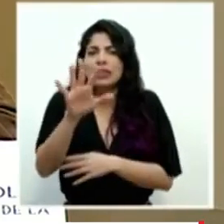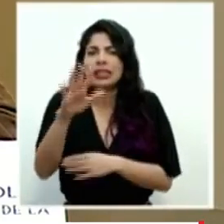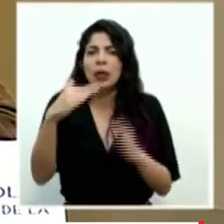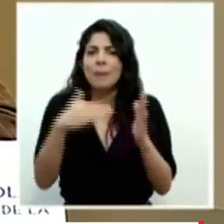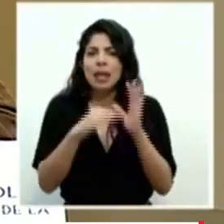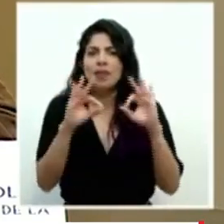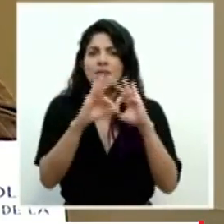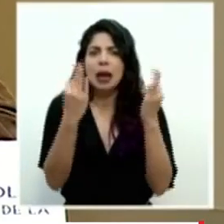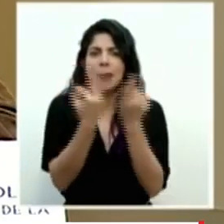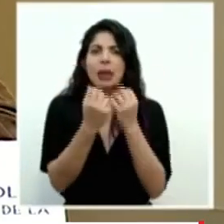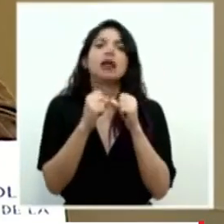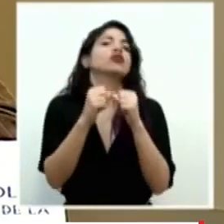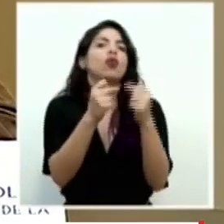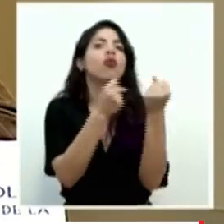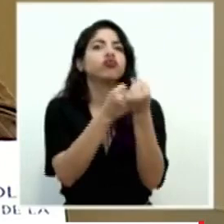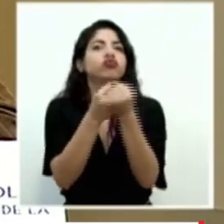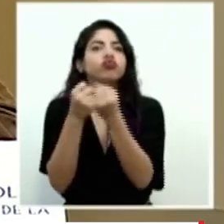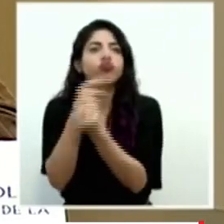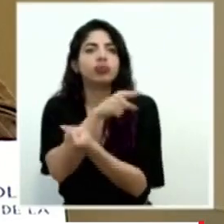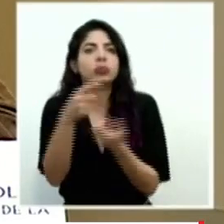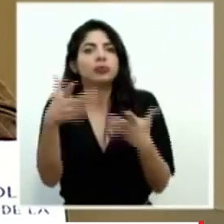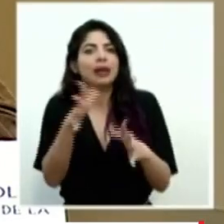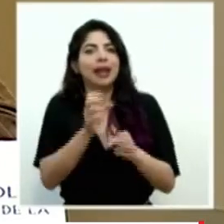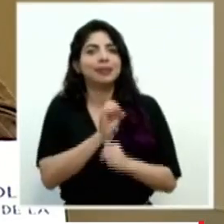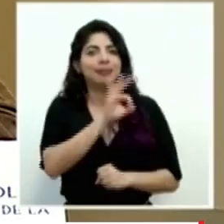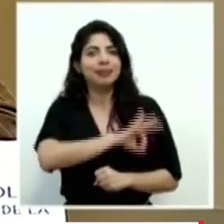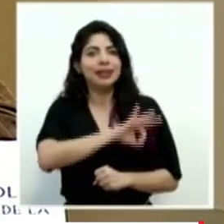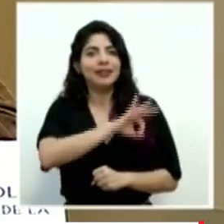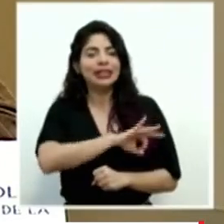295 mil familias que han sido beneficiadas